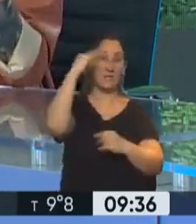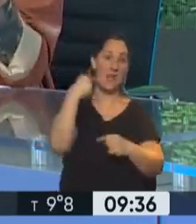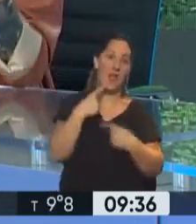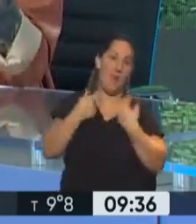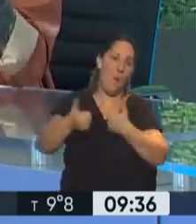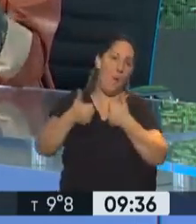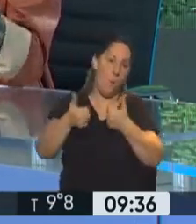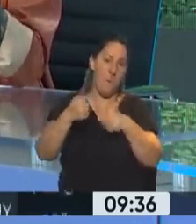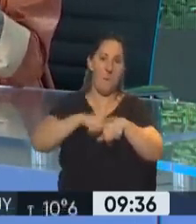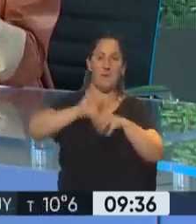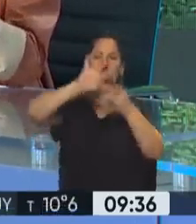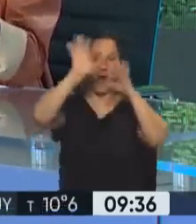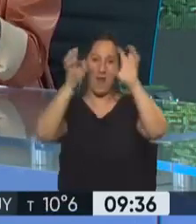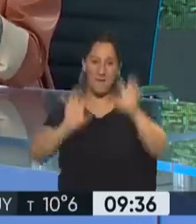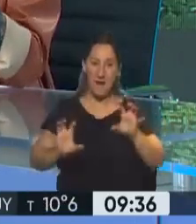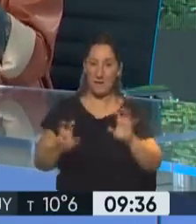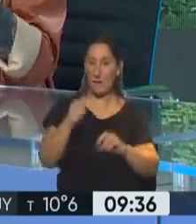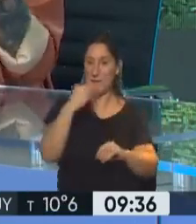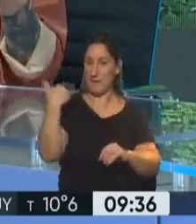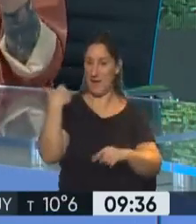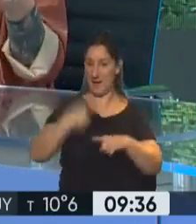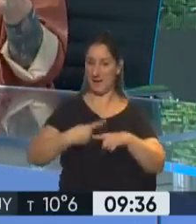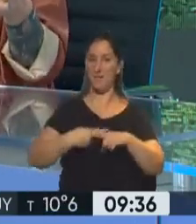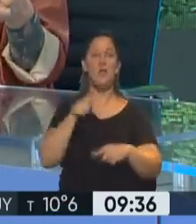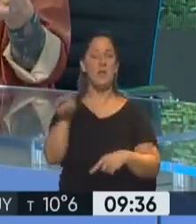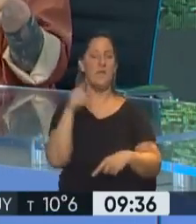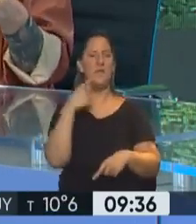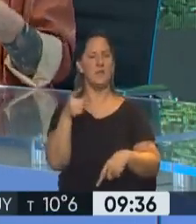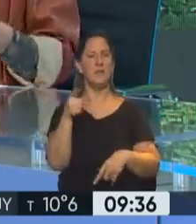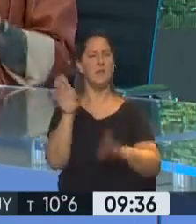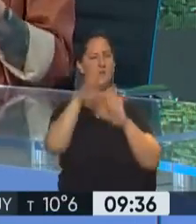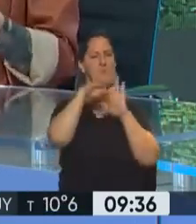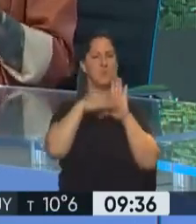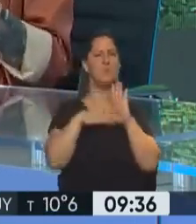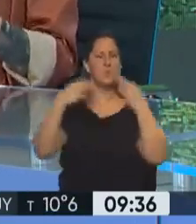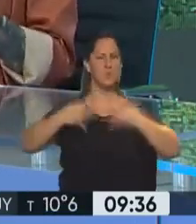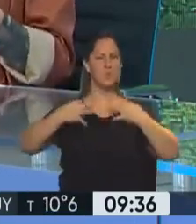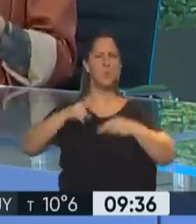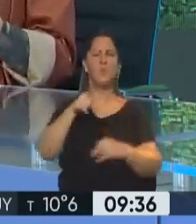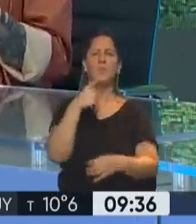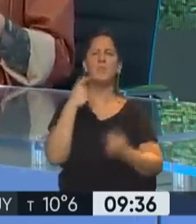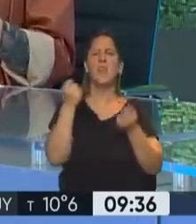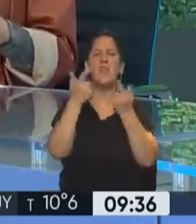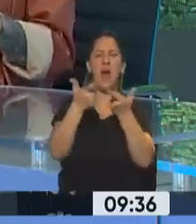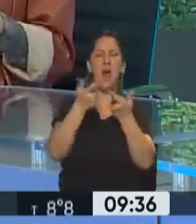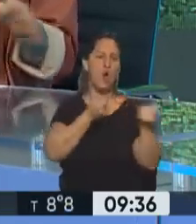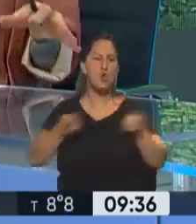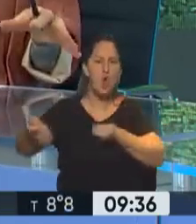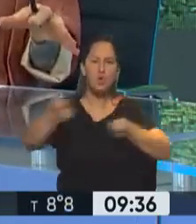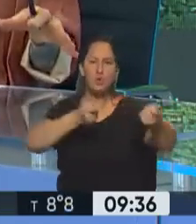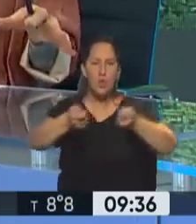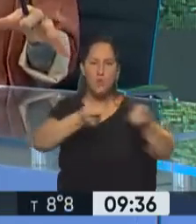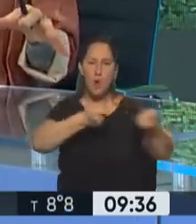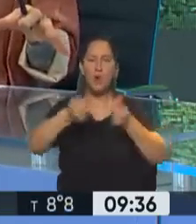kirchner en el calafate el viernes en el acto como una de las medidas que bueno lo que hacen es generar el consumo y el